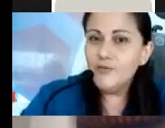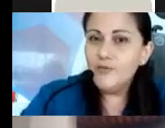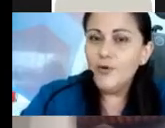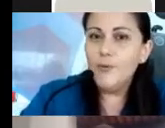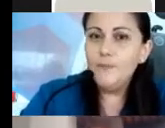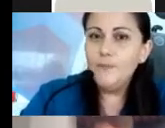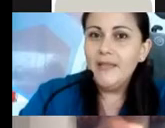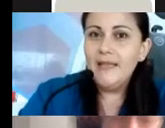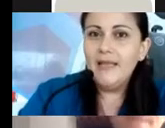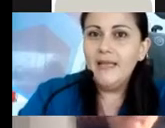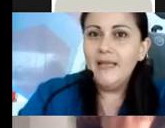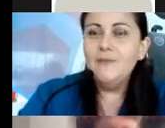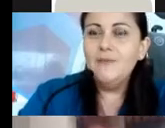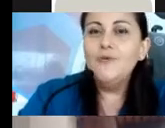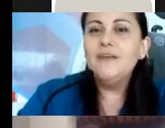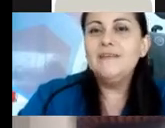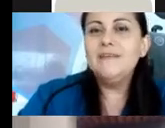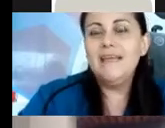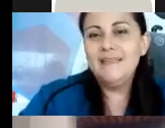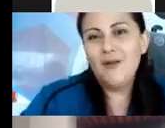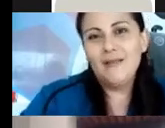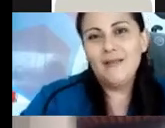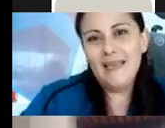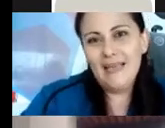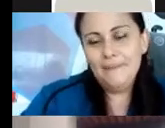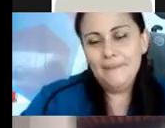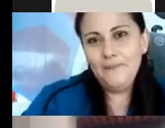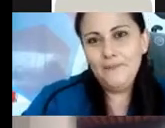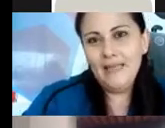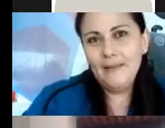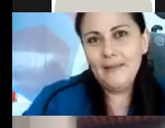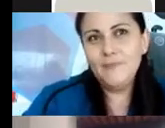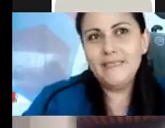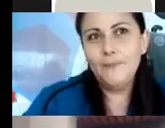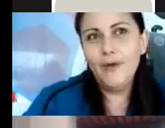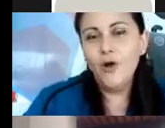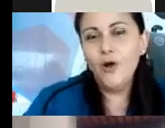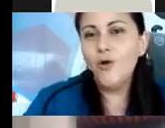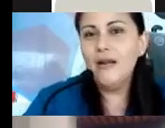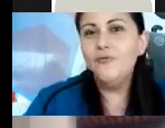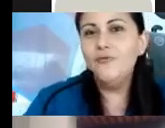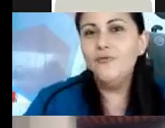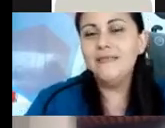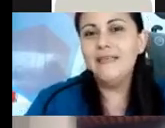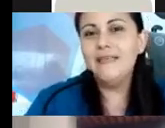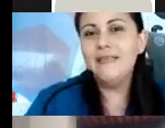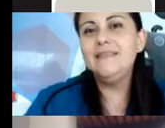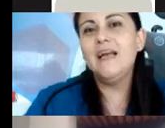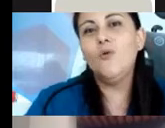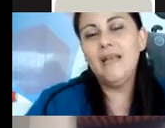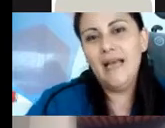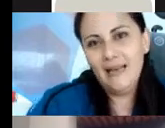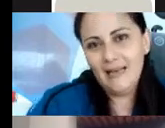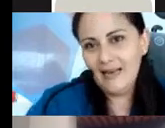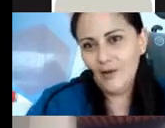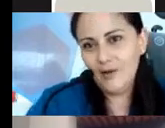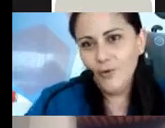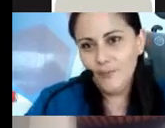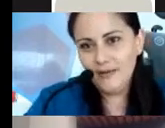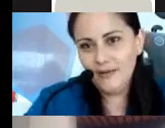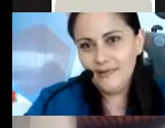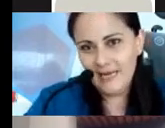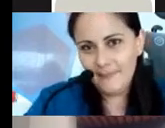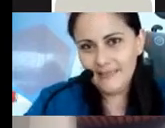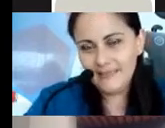de tronco, es muy eficiente que se pueda colocar la fuerza en diagonal a